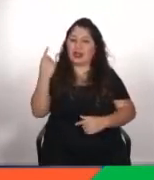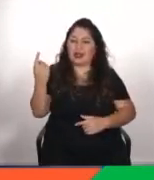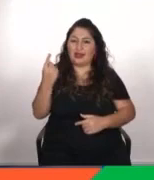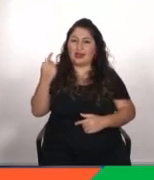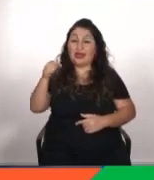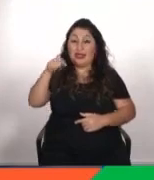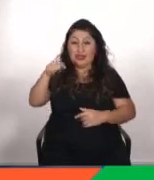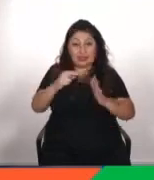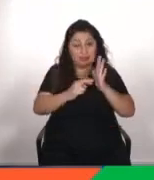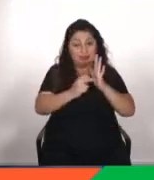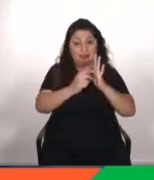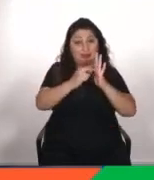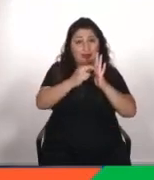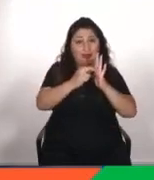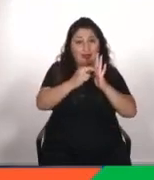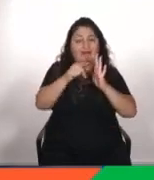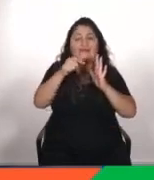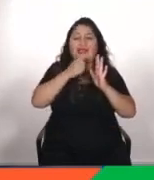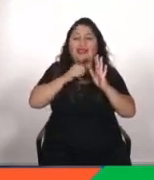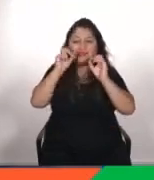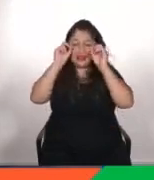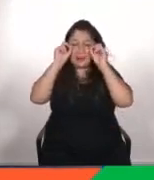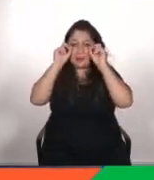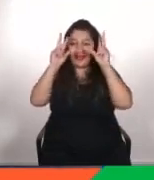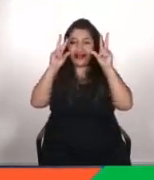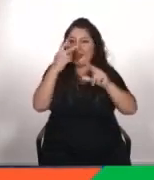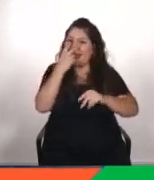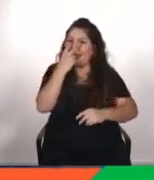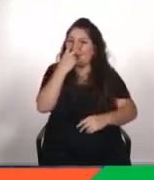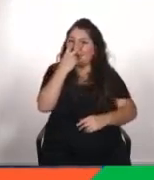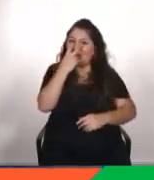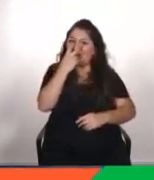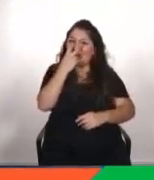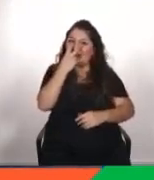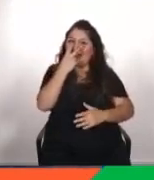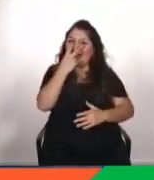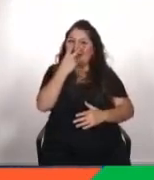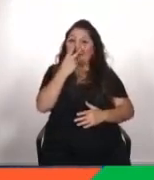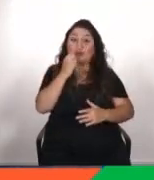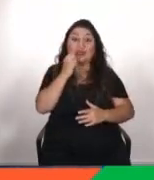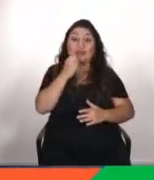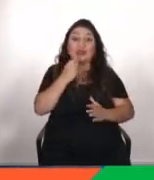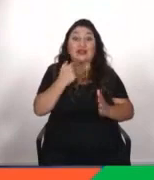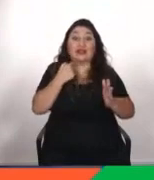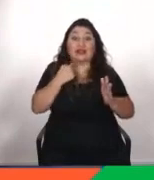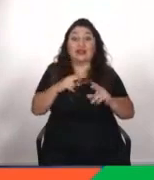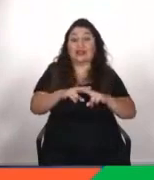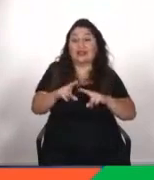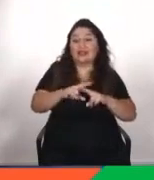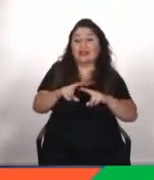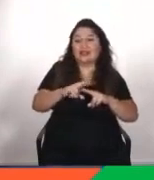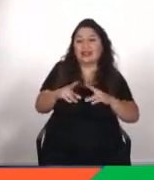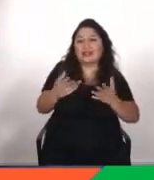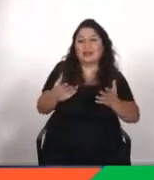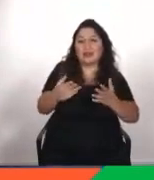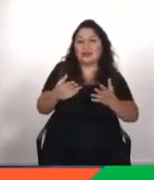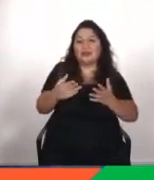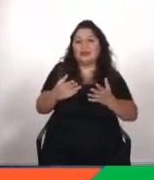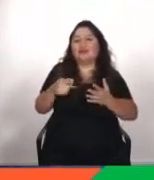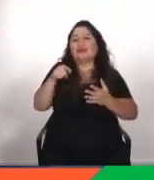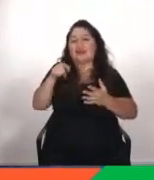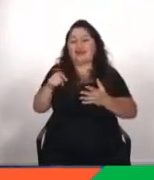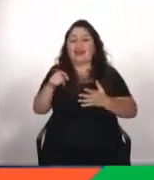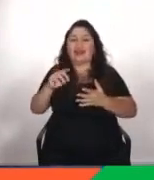eslabón era despertar la curiosidad, y el vehículo que elegimos para eso fue el humor. Así que así comenzó todo, y bueno,